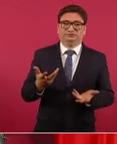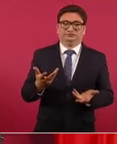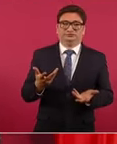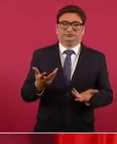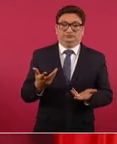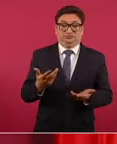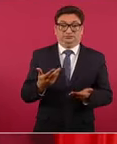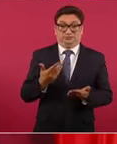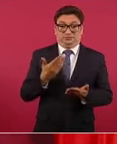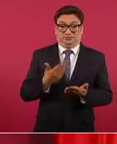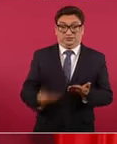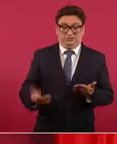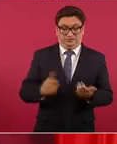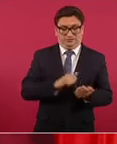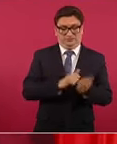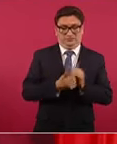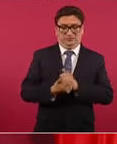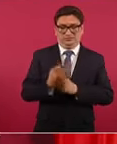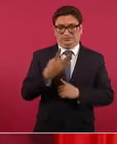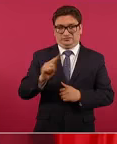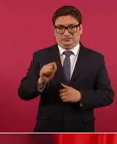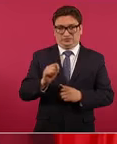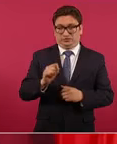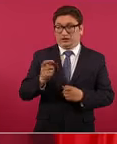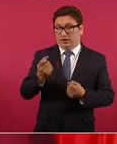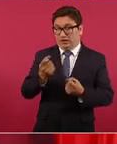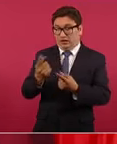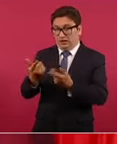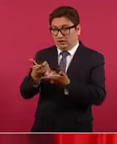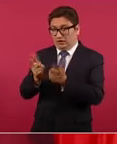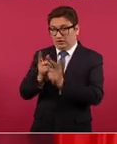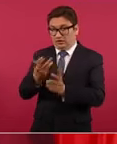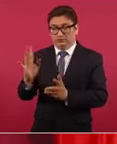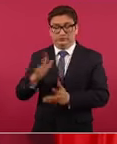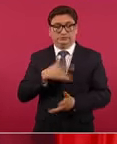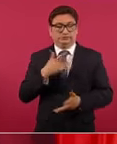ahora con la transformación hay unos que están desconcertados